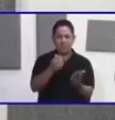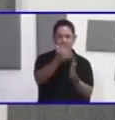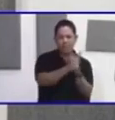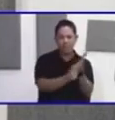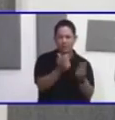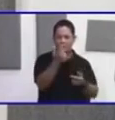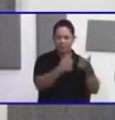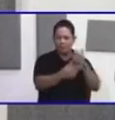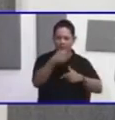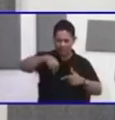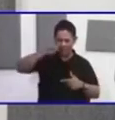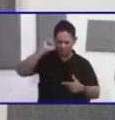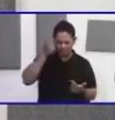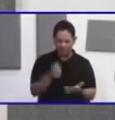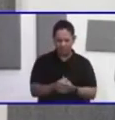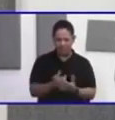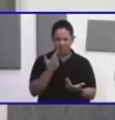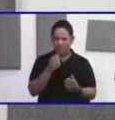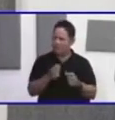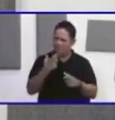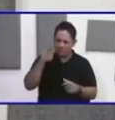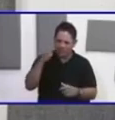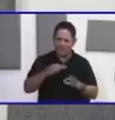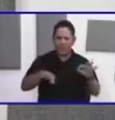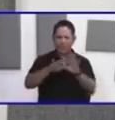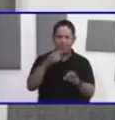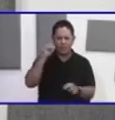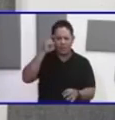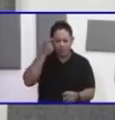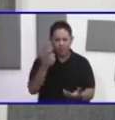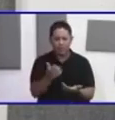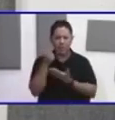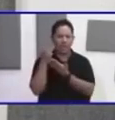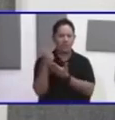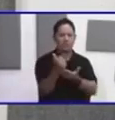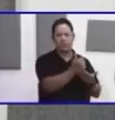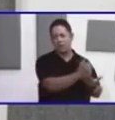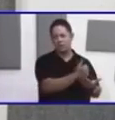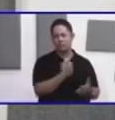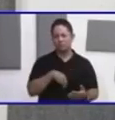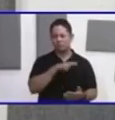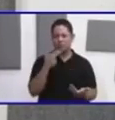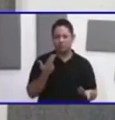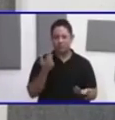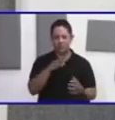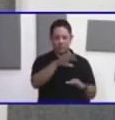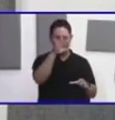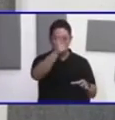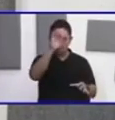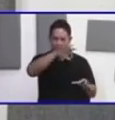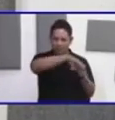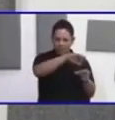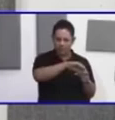his government. One of the most important part of the government is health. The new beginning was elected because he